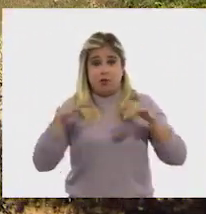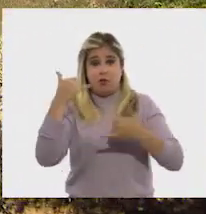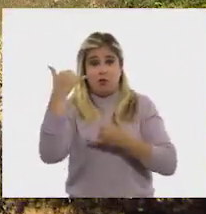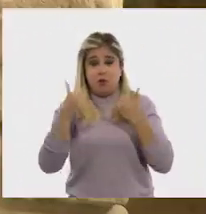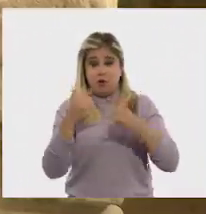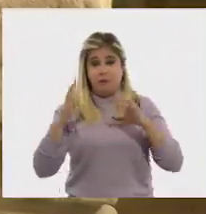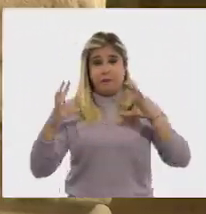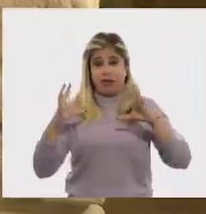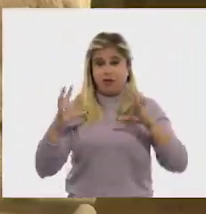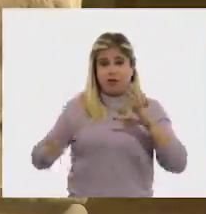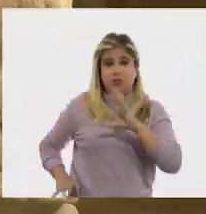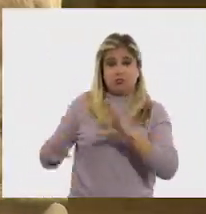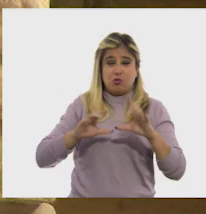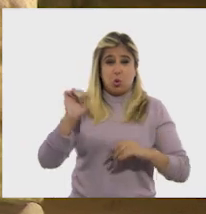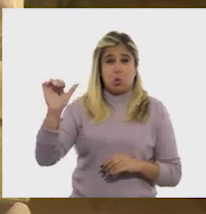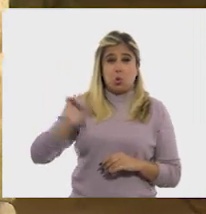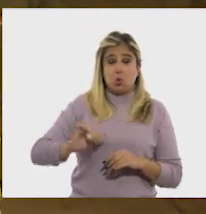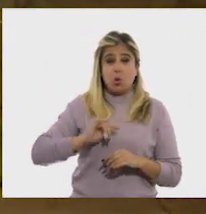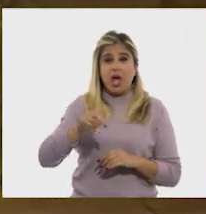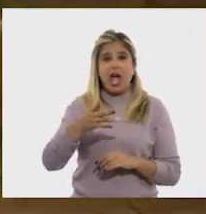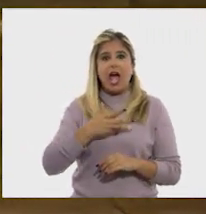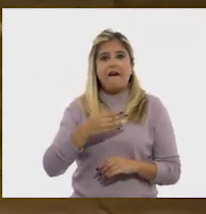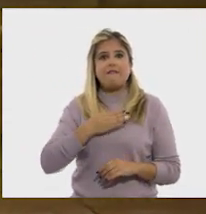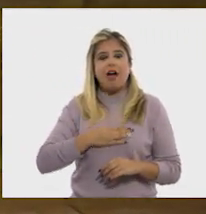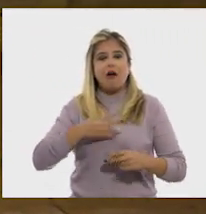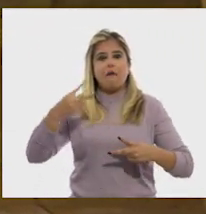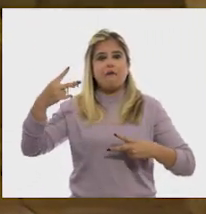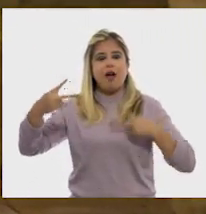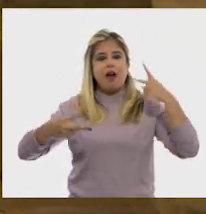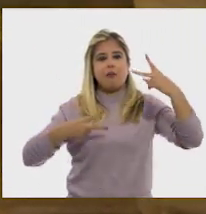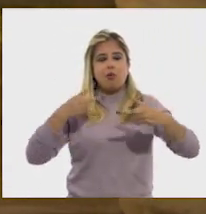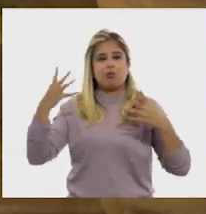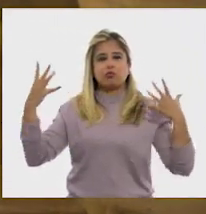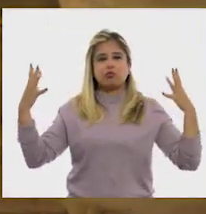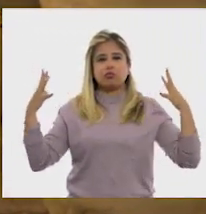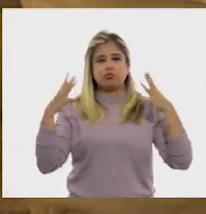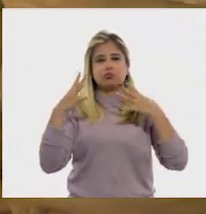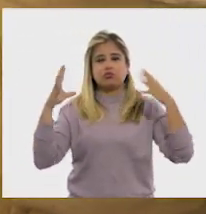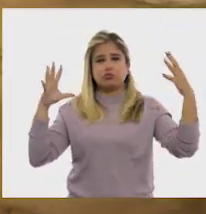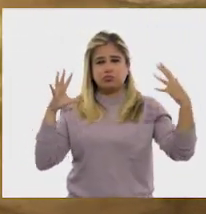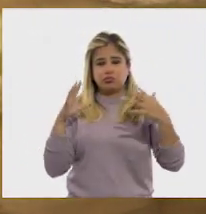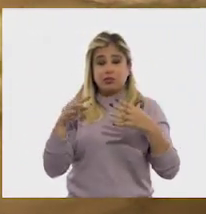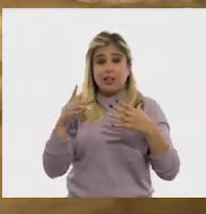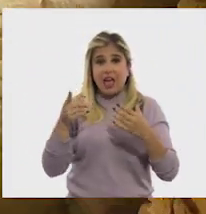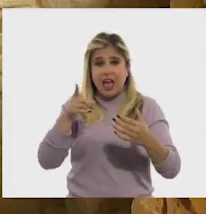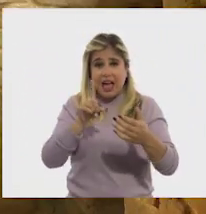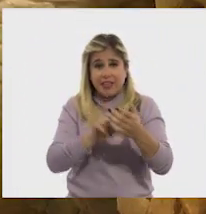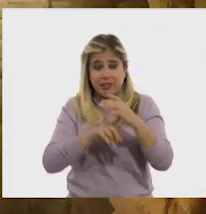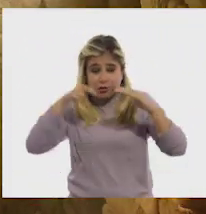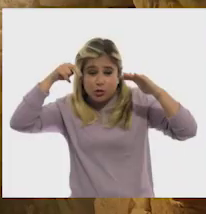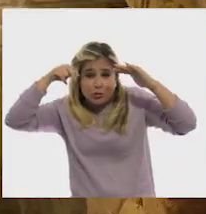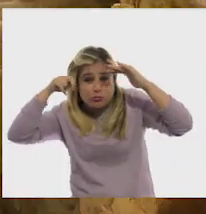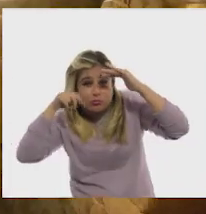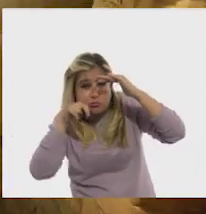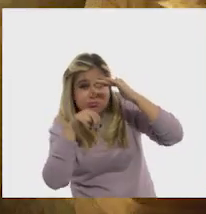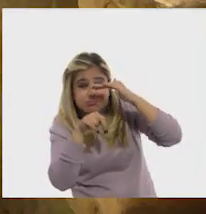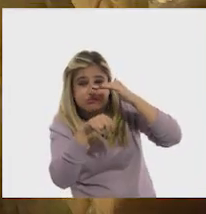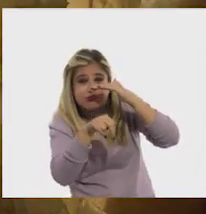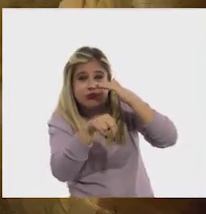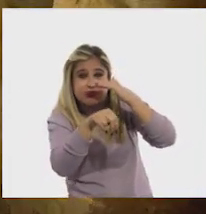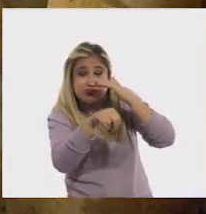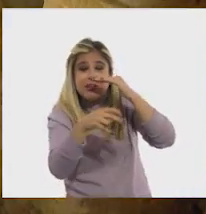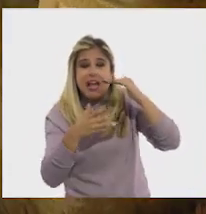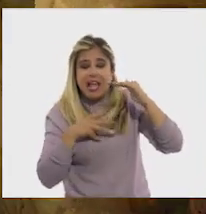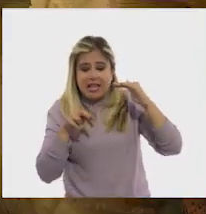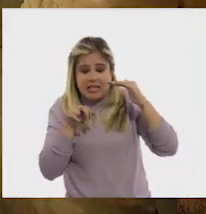de pelota se encontró un baño de vapor, dentro de un recinto semisubterráneo al que se ingresa por medio de